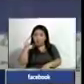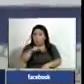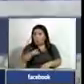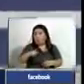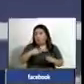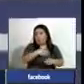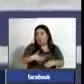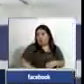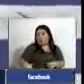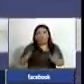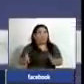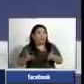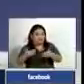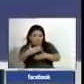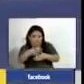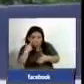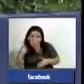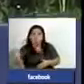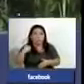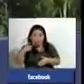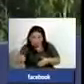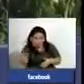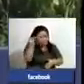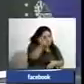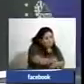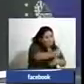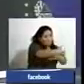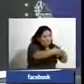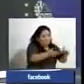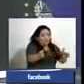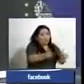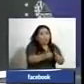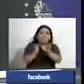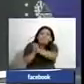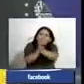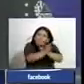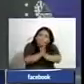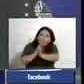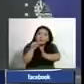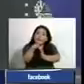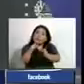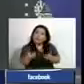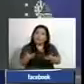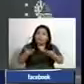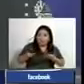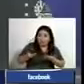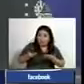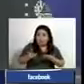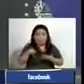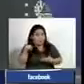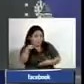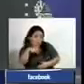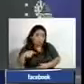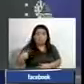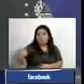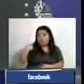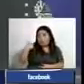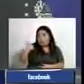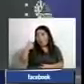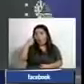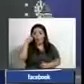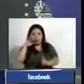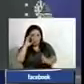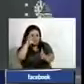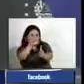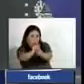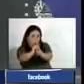presidente será enviado a un centro de contención. Les pedimos de favor que colaboren, en caso contrario, tendrán que ser llevados a un